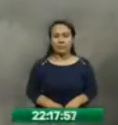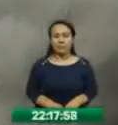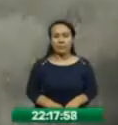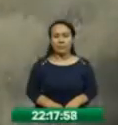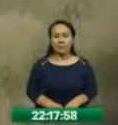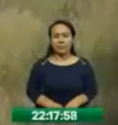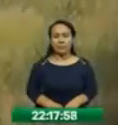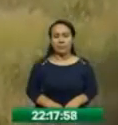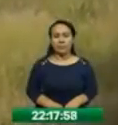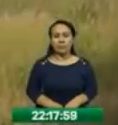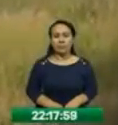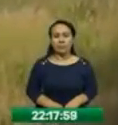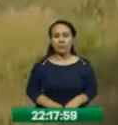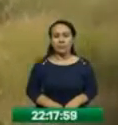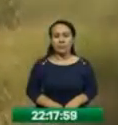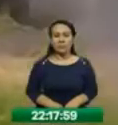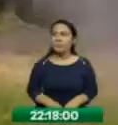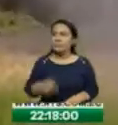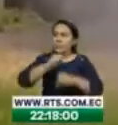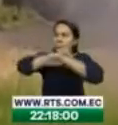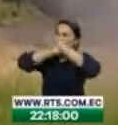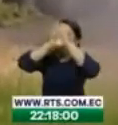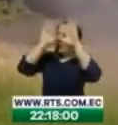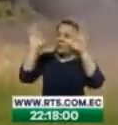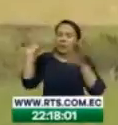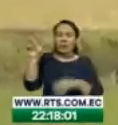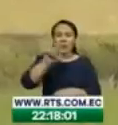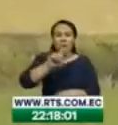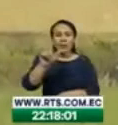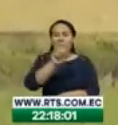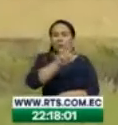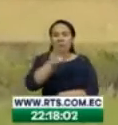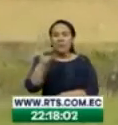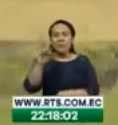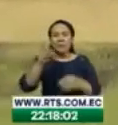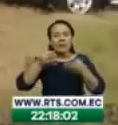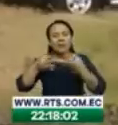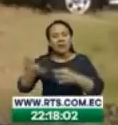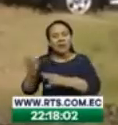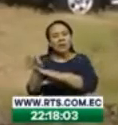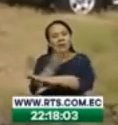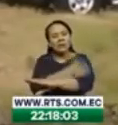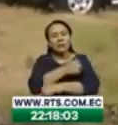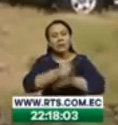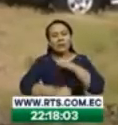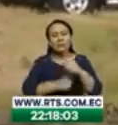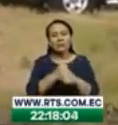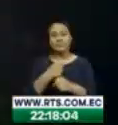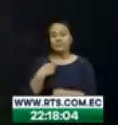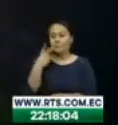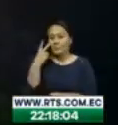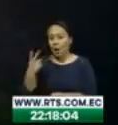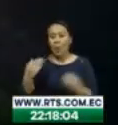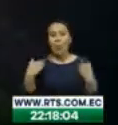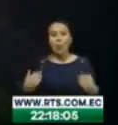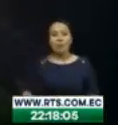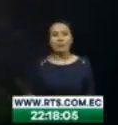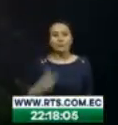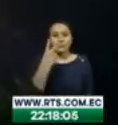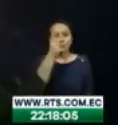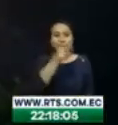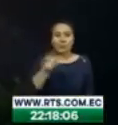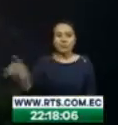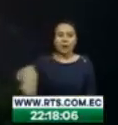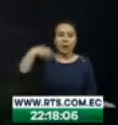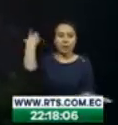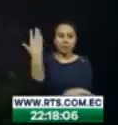Fue la mañana del lunes 26 de febrero del año anterior, cuando vieron los dos cuerpos tendidos fuera de la